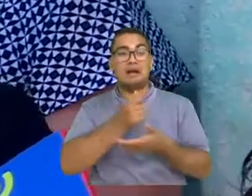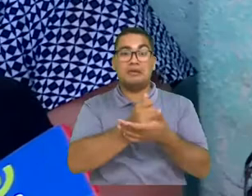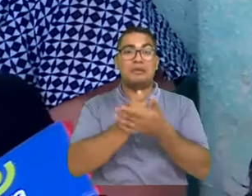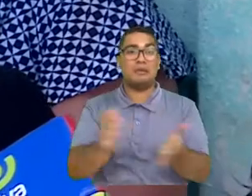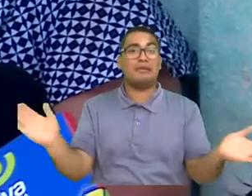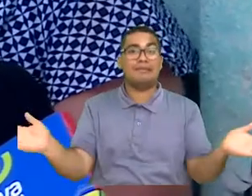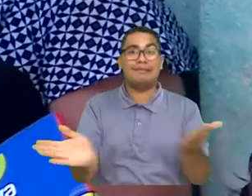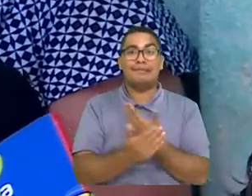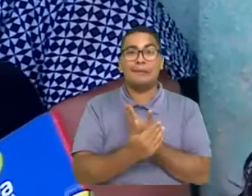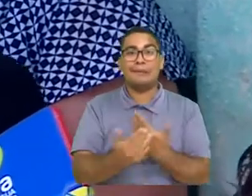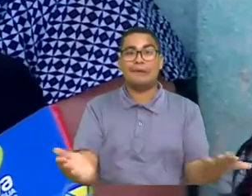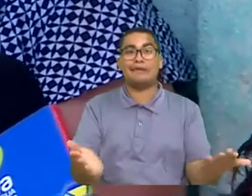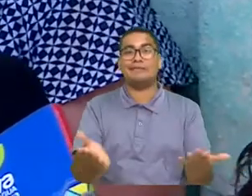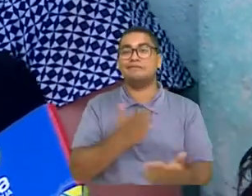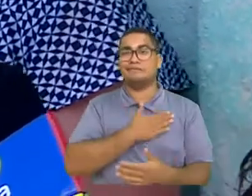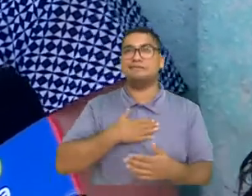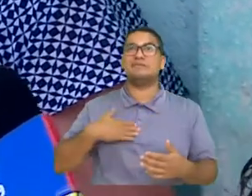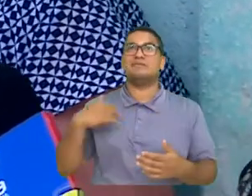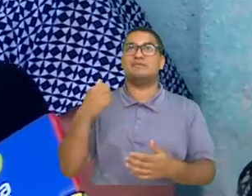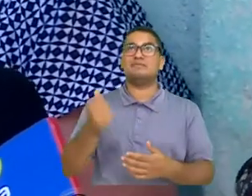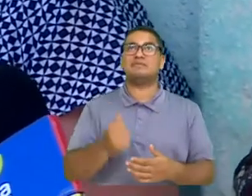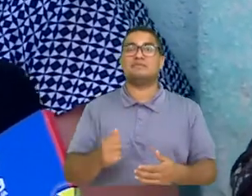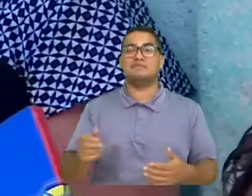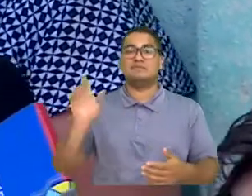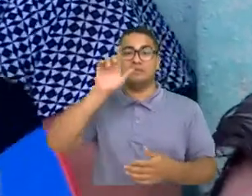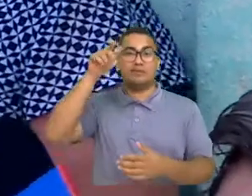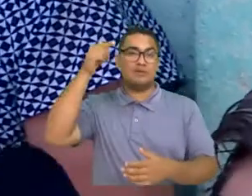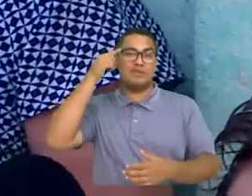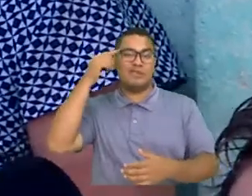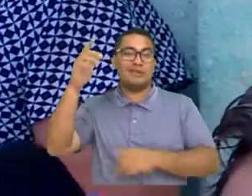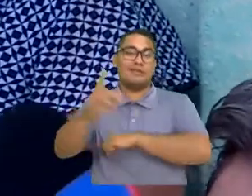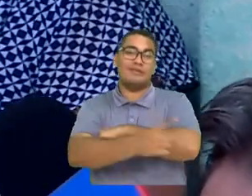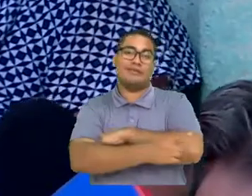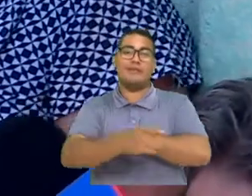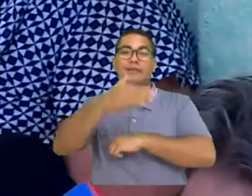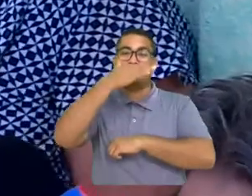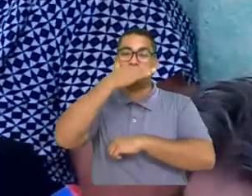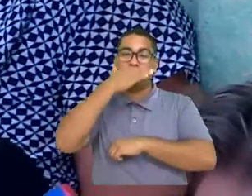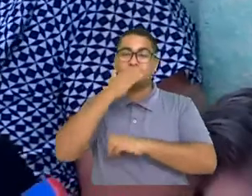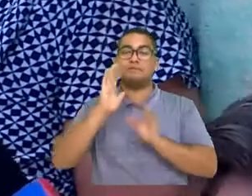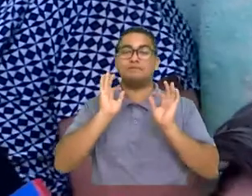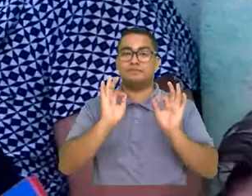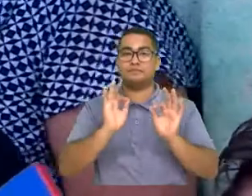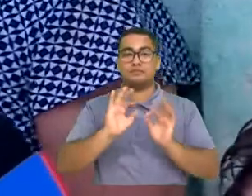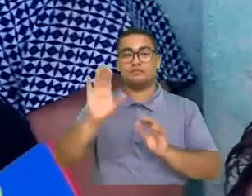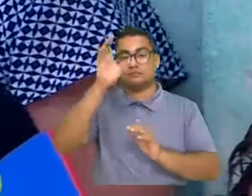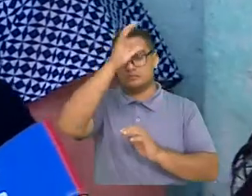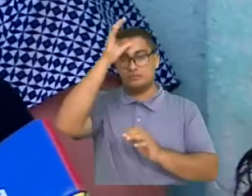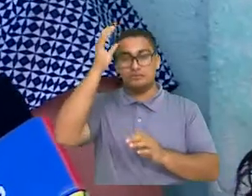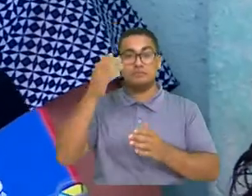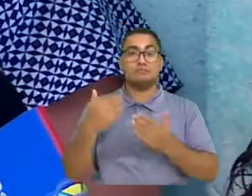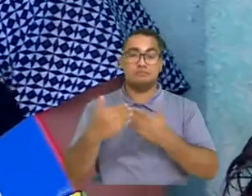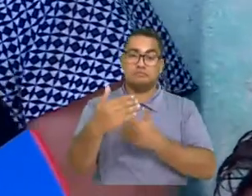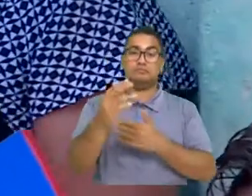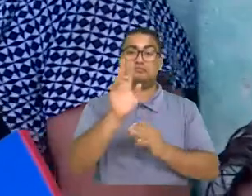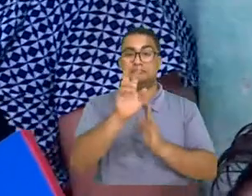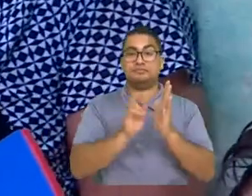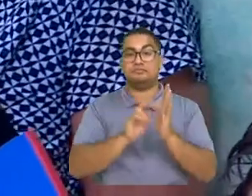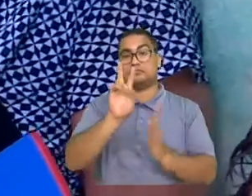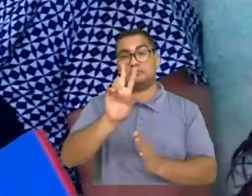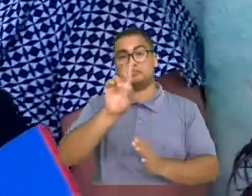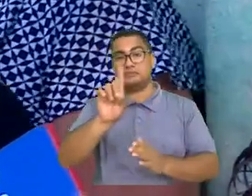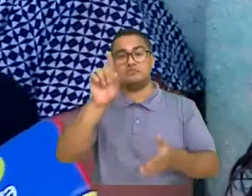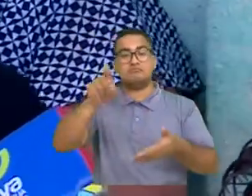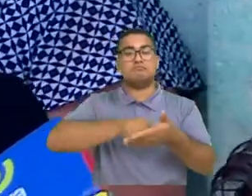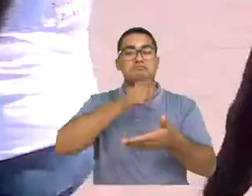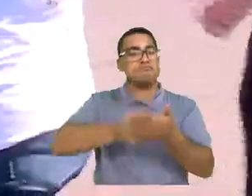Entonces yo creo que es lo mejor que hemos tenido en nuestro país. Y creemos de que se van a volver a ganar las elecciones porque con el comandante